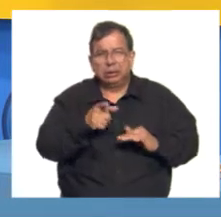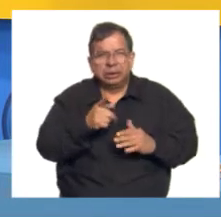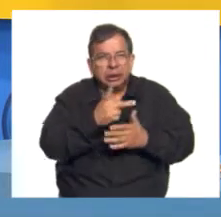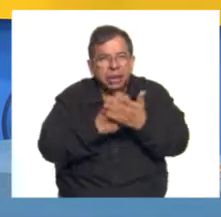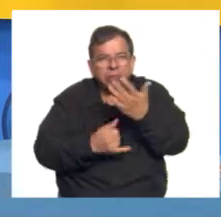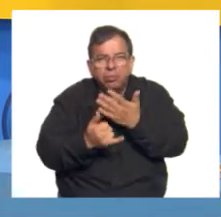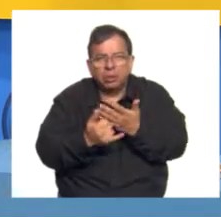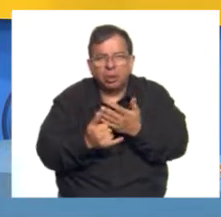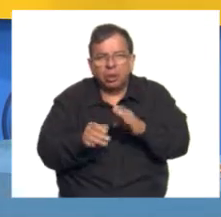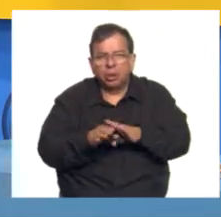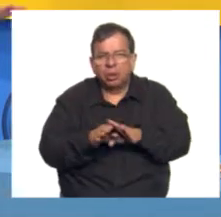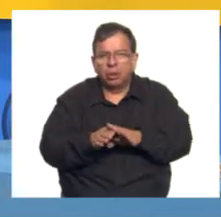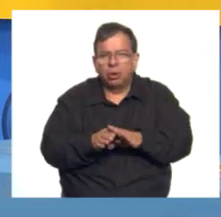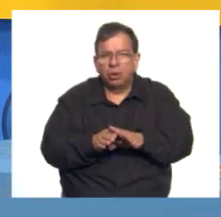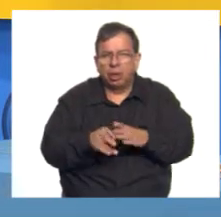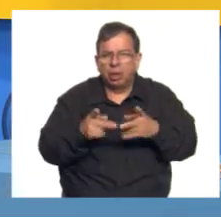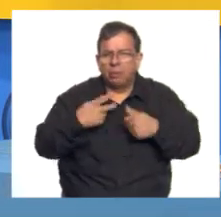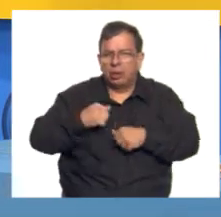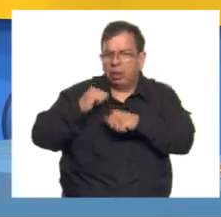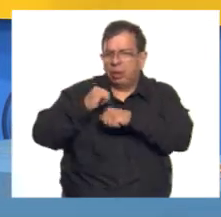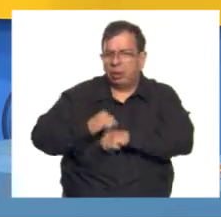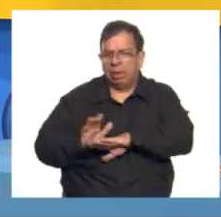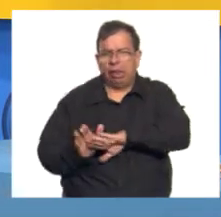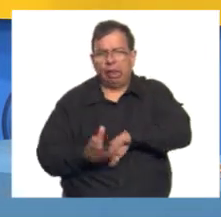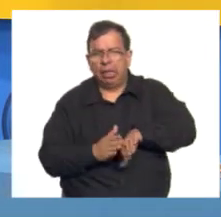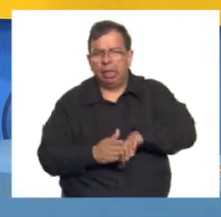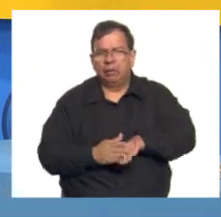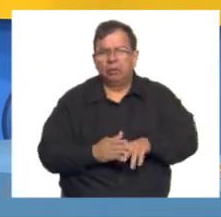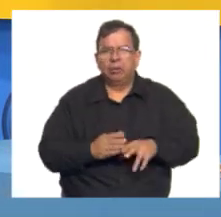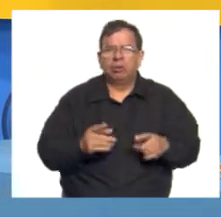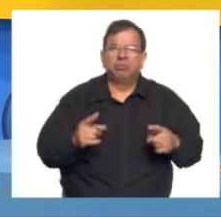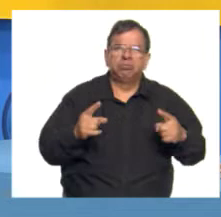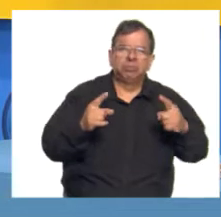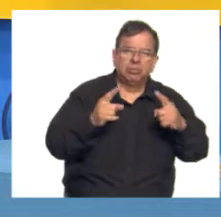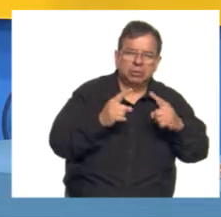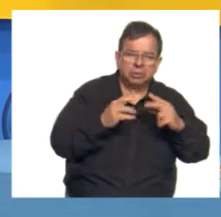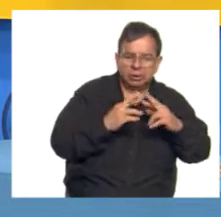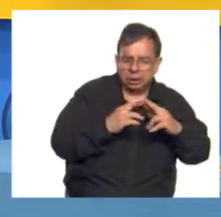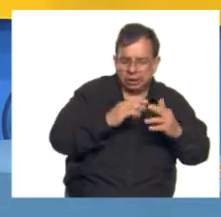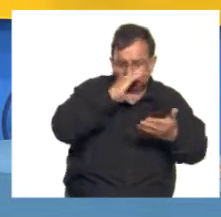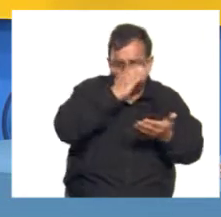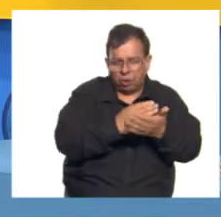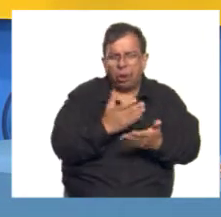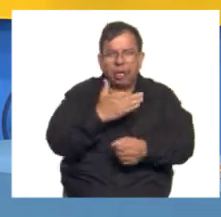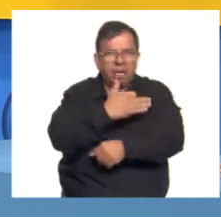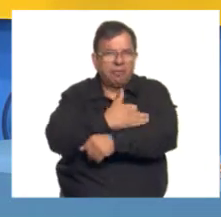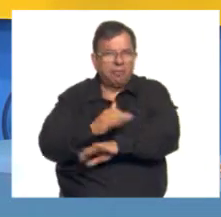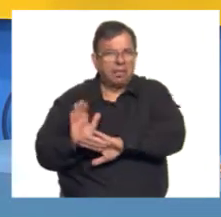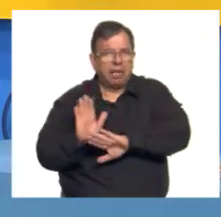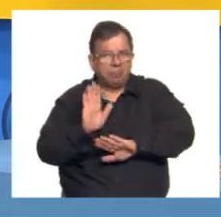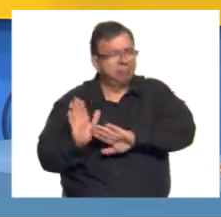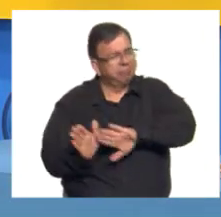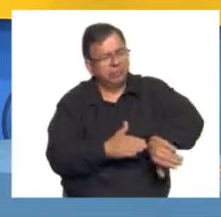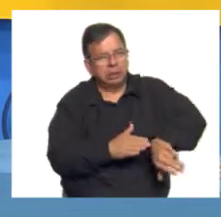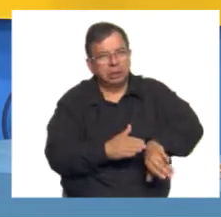educativo hacía a un lado a las figuras de autoridad tradicional, como la Iglesia Católica y la familia. Lo que se temía era que el Estado